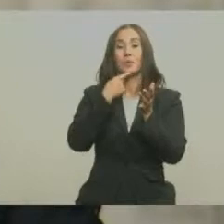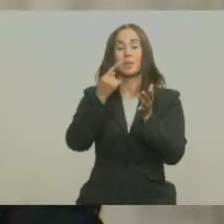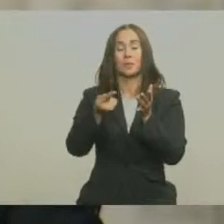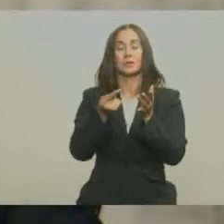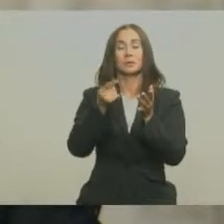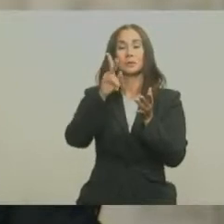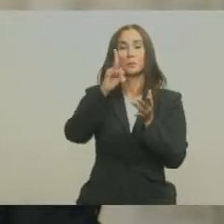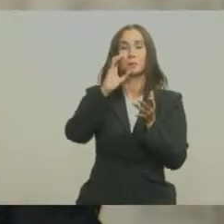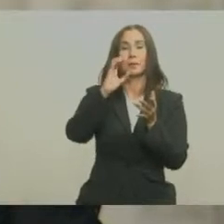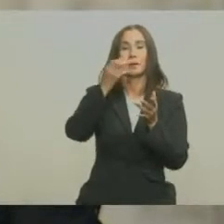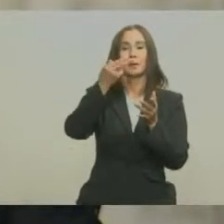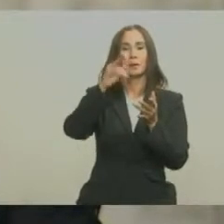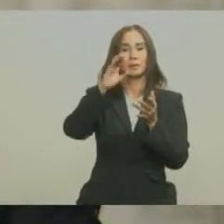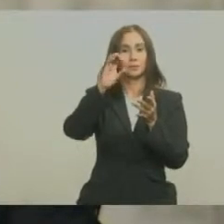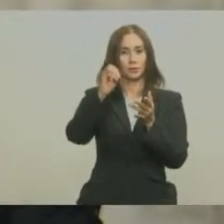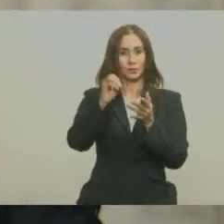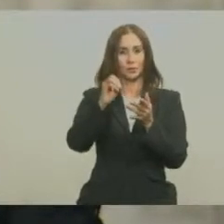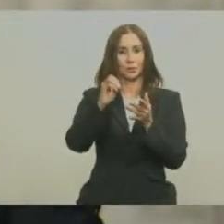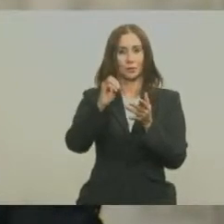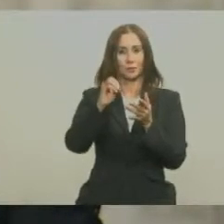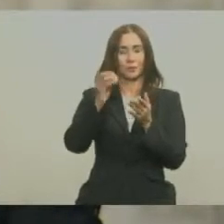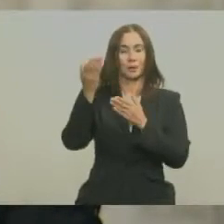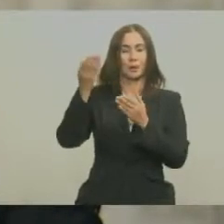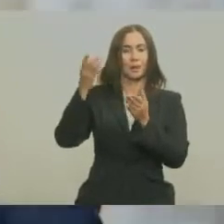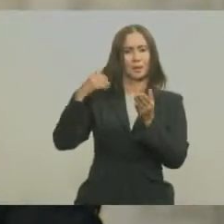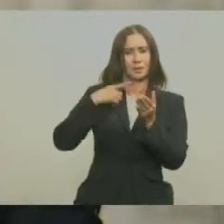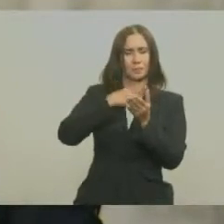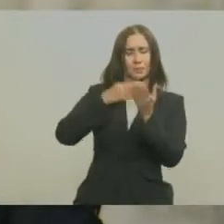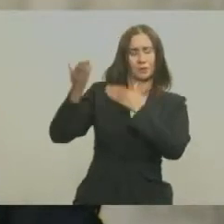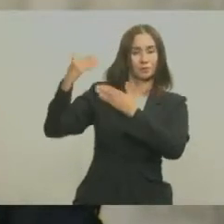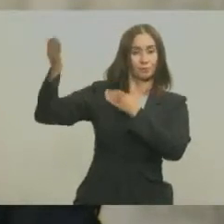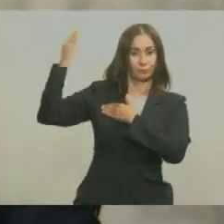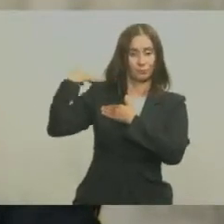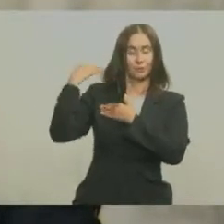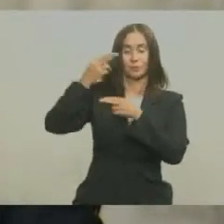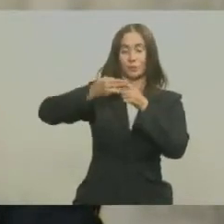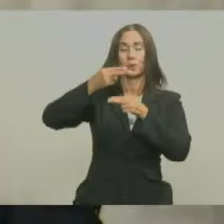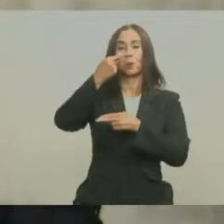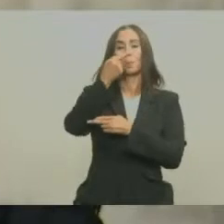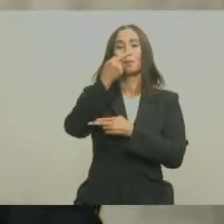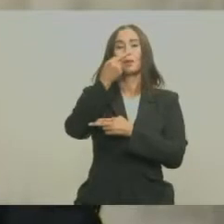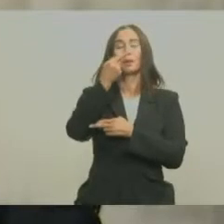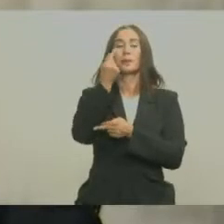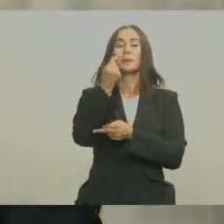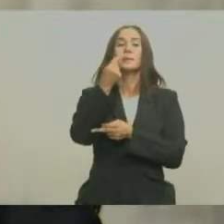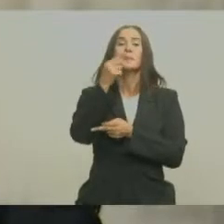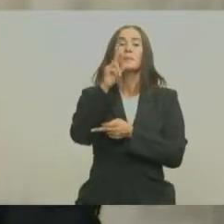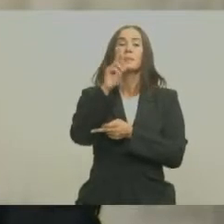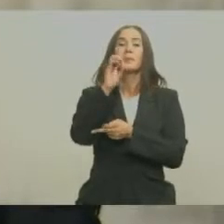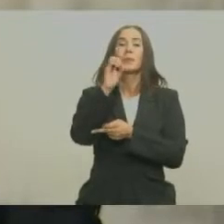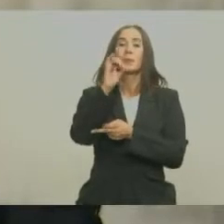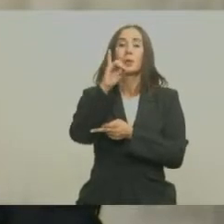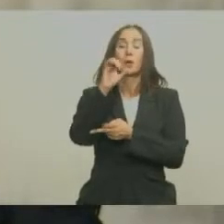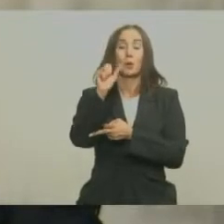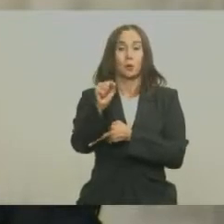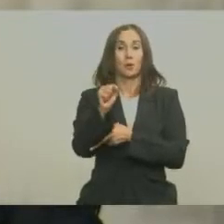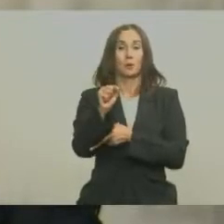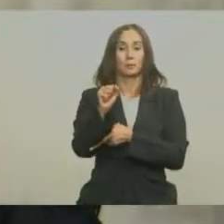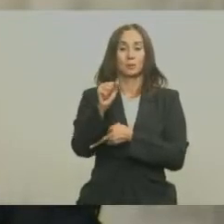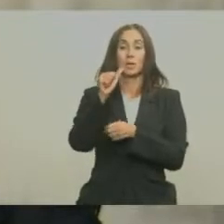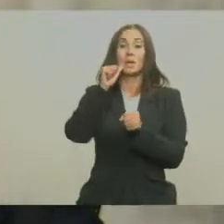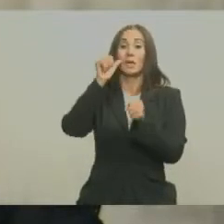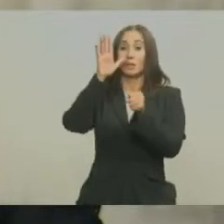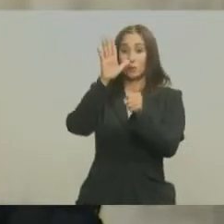don Pacheco, por la entonces diputada Gloria Reyes, este es un compromiso del